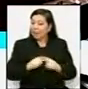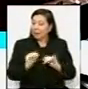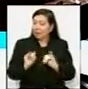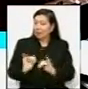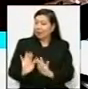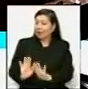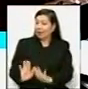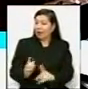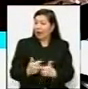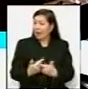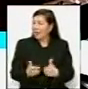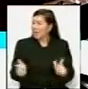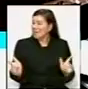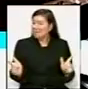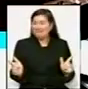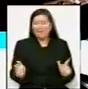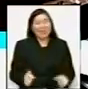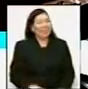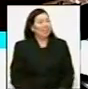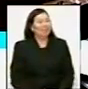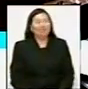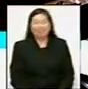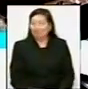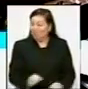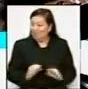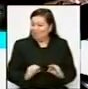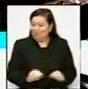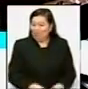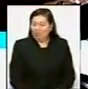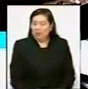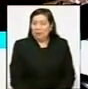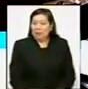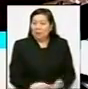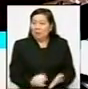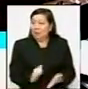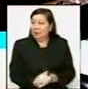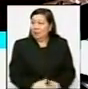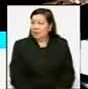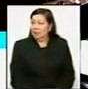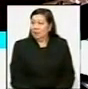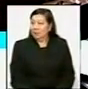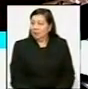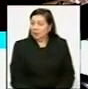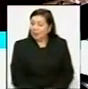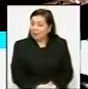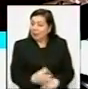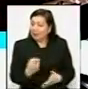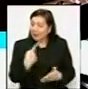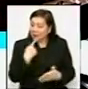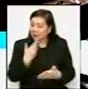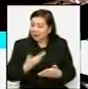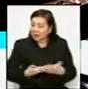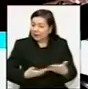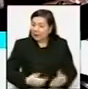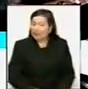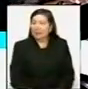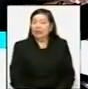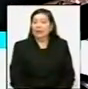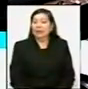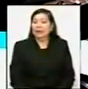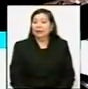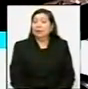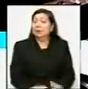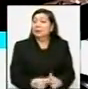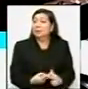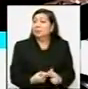al libre albedrío a mí me parece muy delicado, porque Dios no quiera, ¿qué pasa si es que los que van a fiscalizar